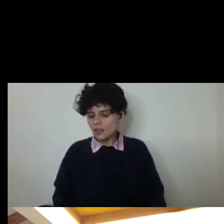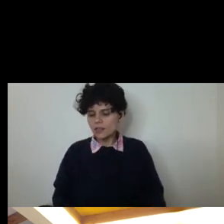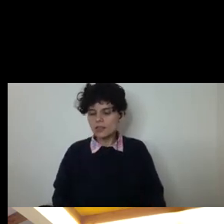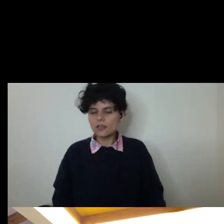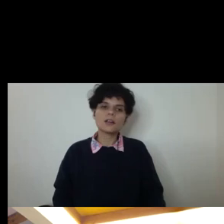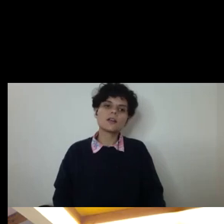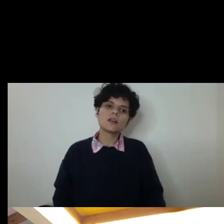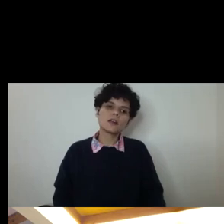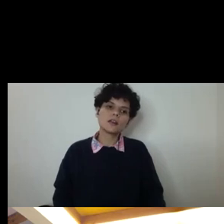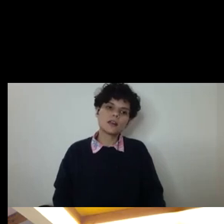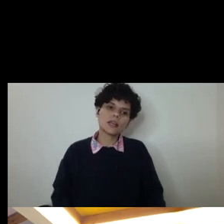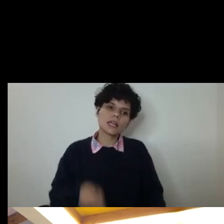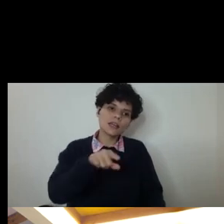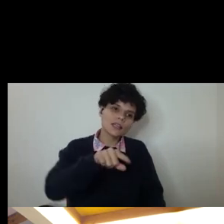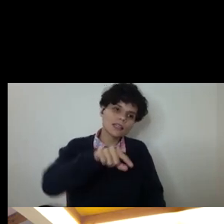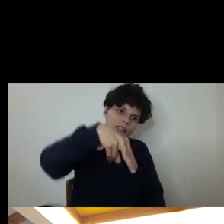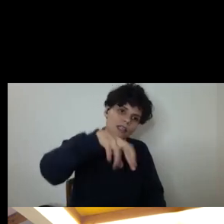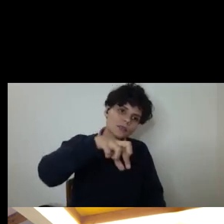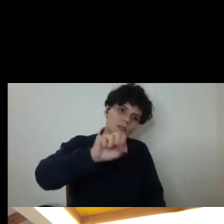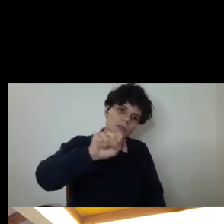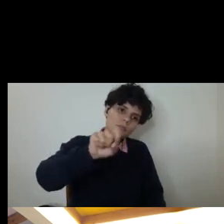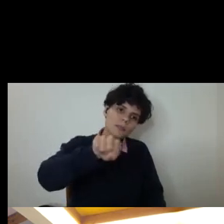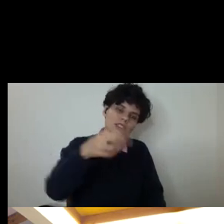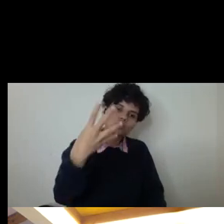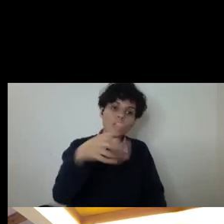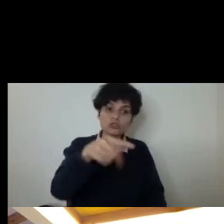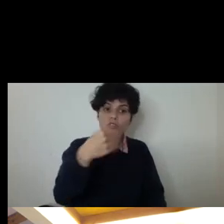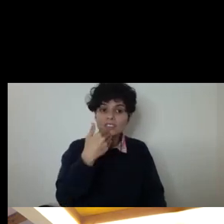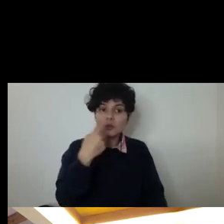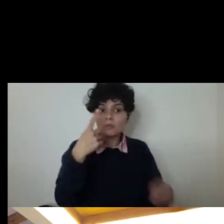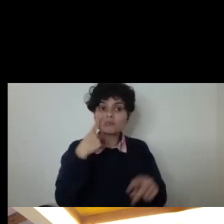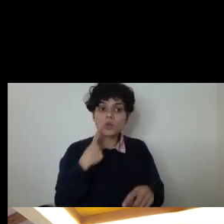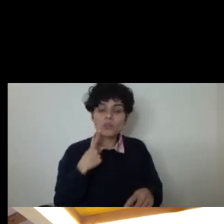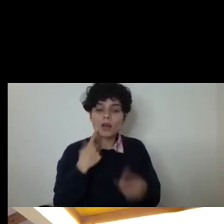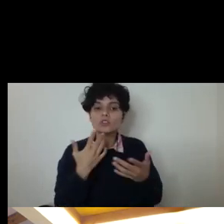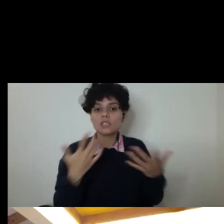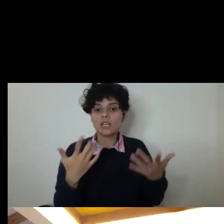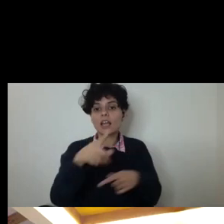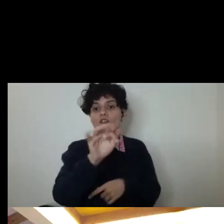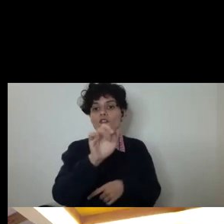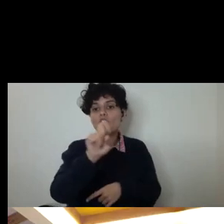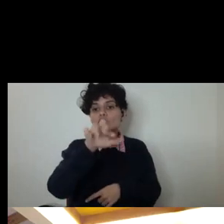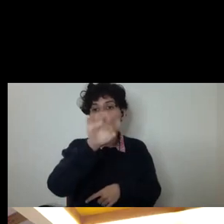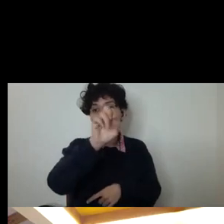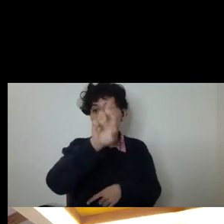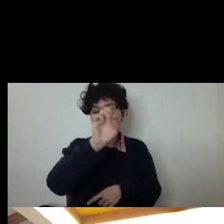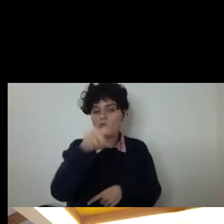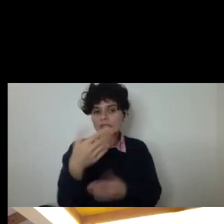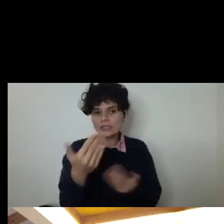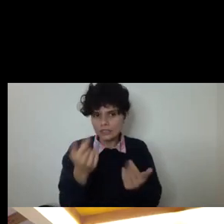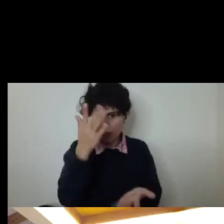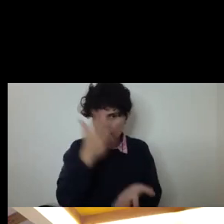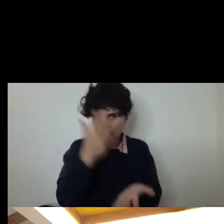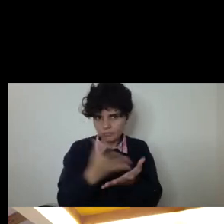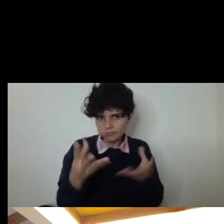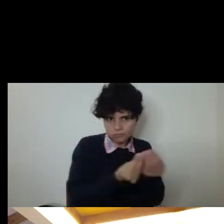depende de la formación del complejo fosfo-CREB, fosfo-CBP, y también ustedes ven